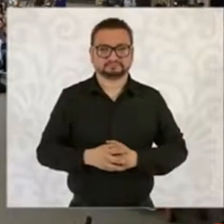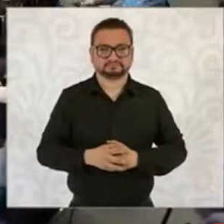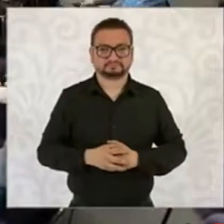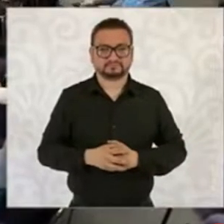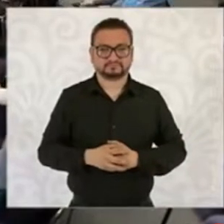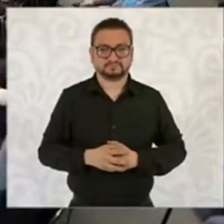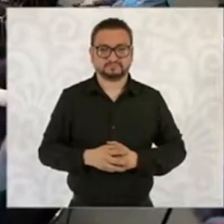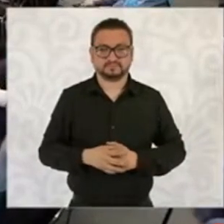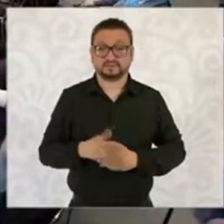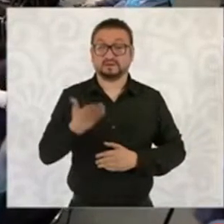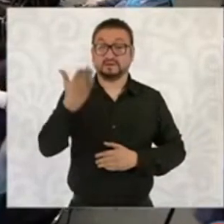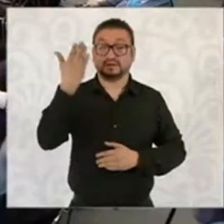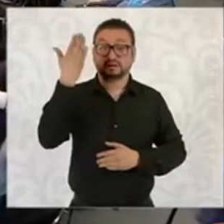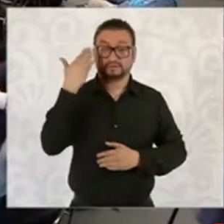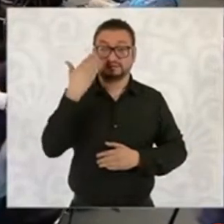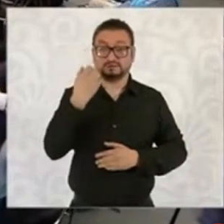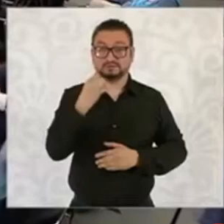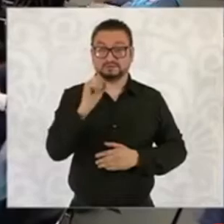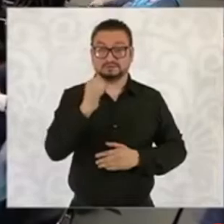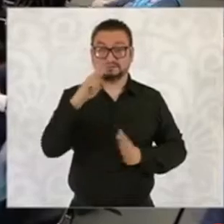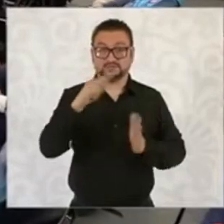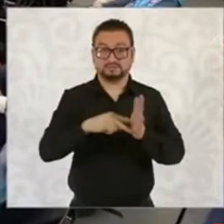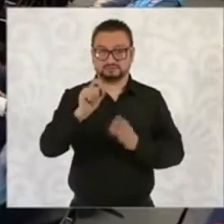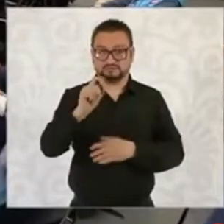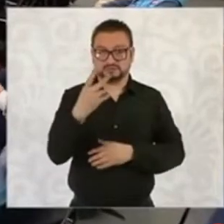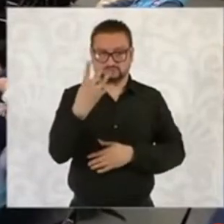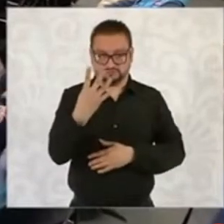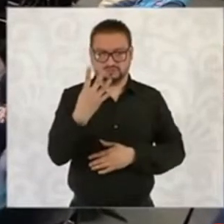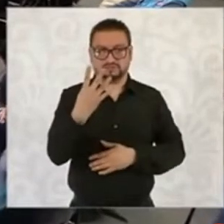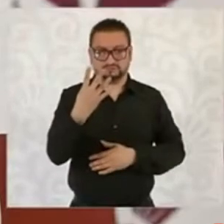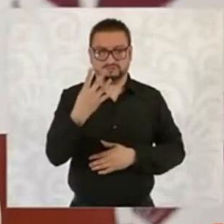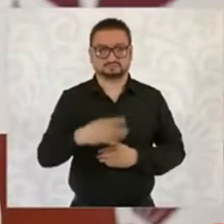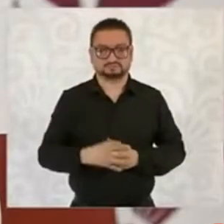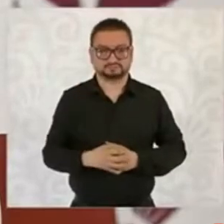que se hizo en septiembre del 2024.